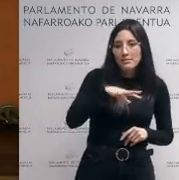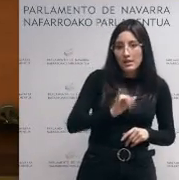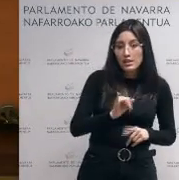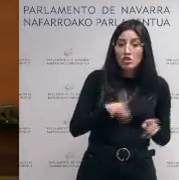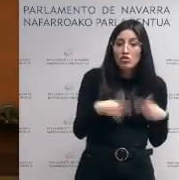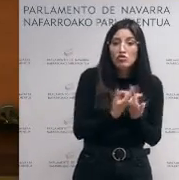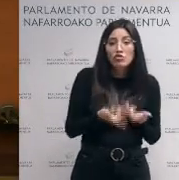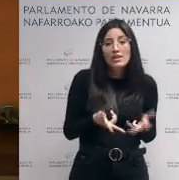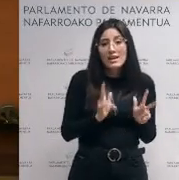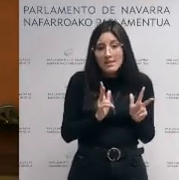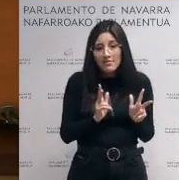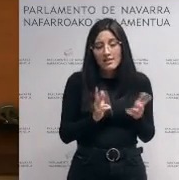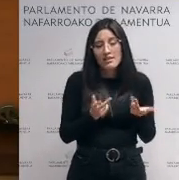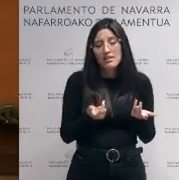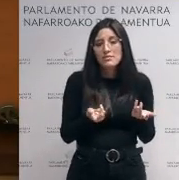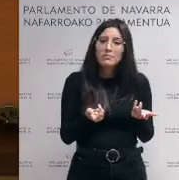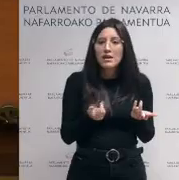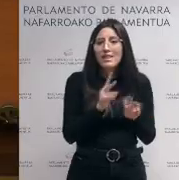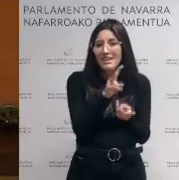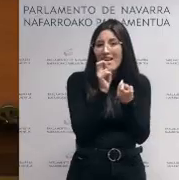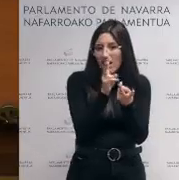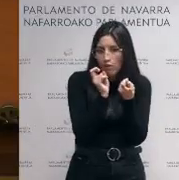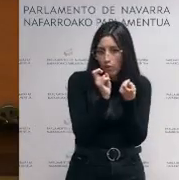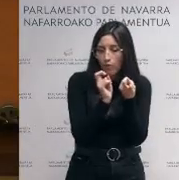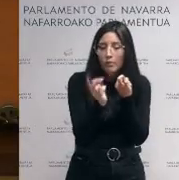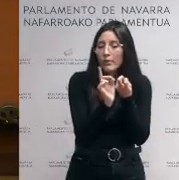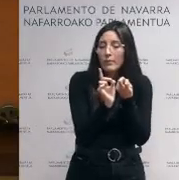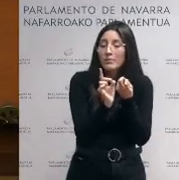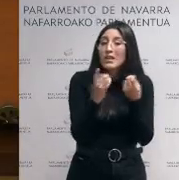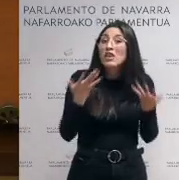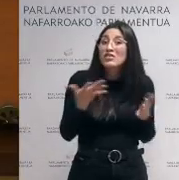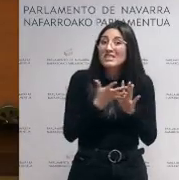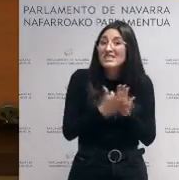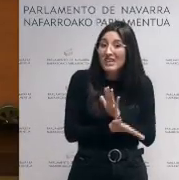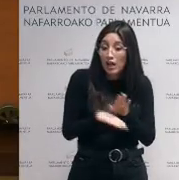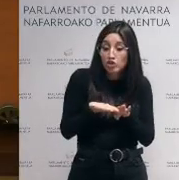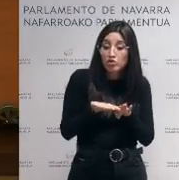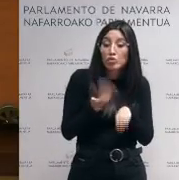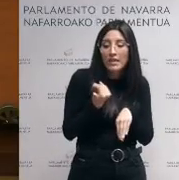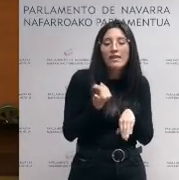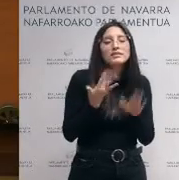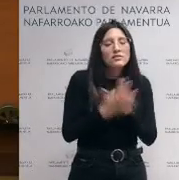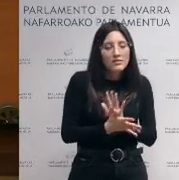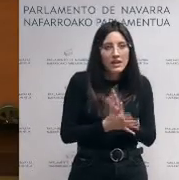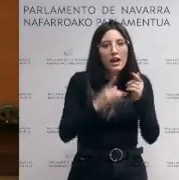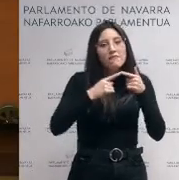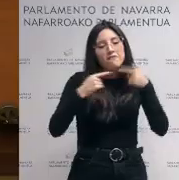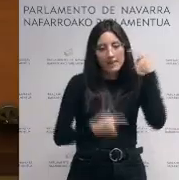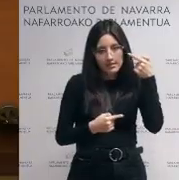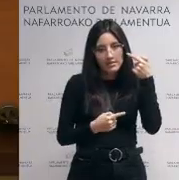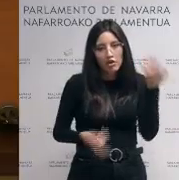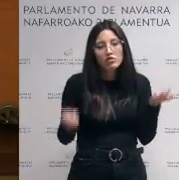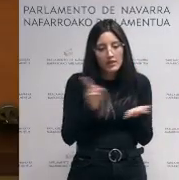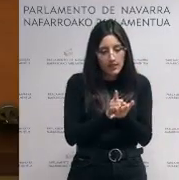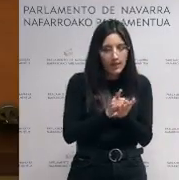presentar declaración tributaria y, por tanto, esta subida va a volver a abrir una brecha entre Navarra,